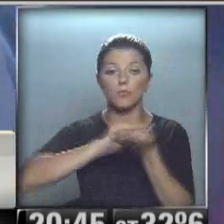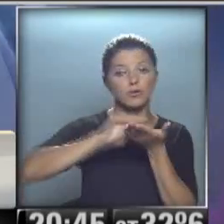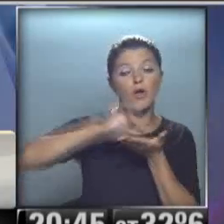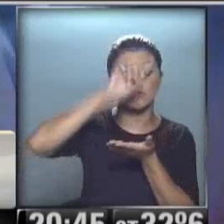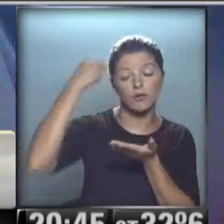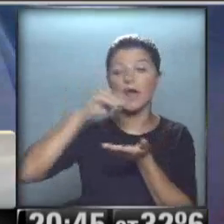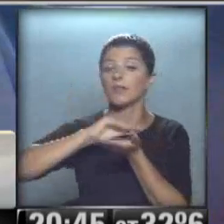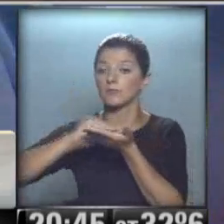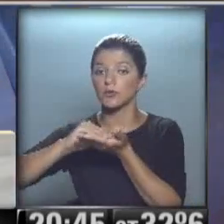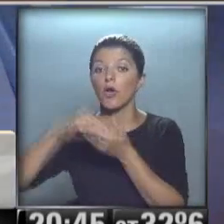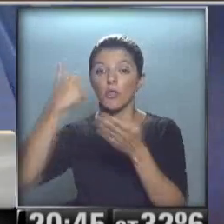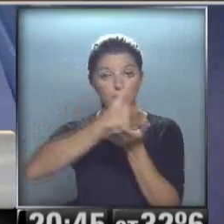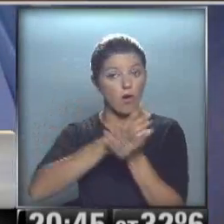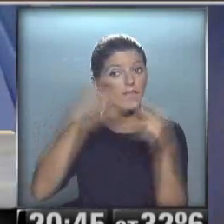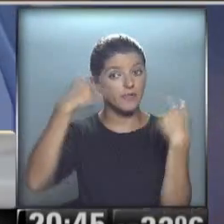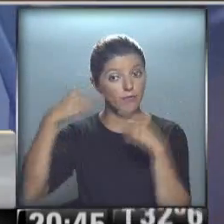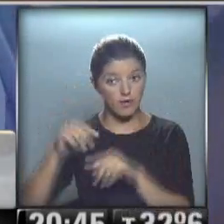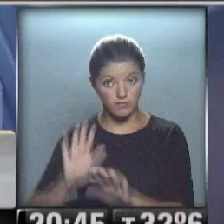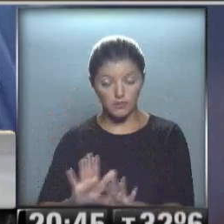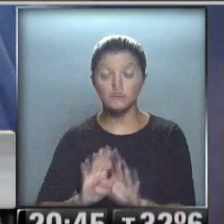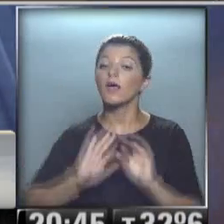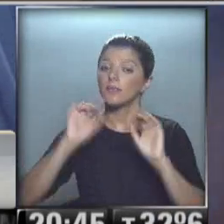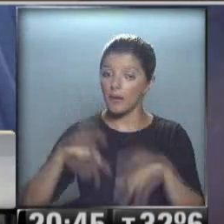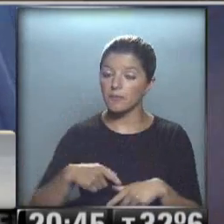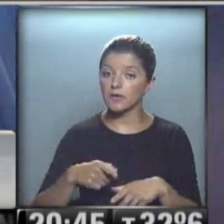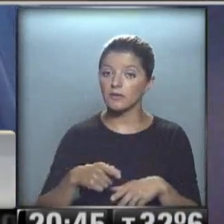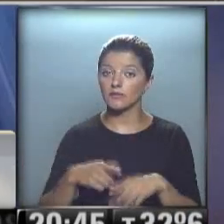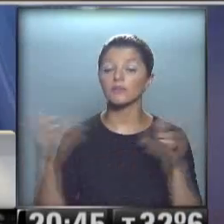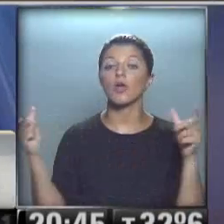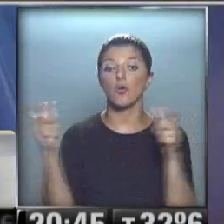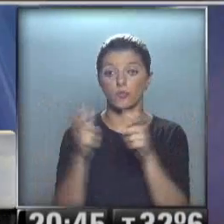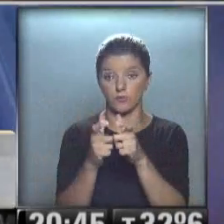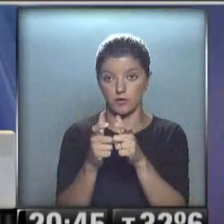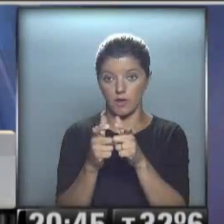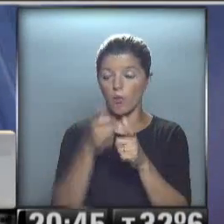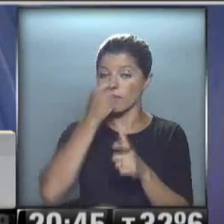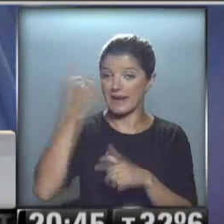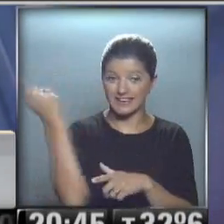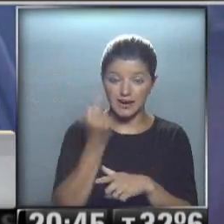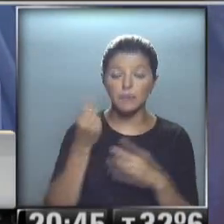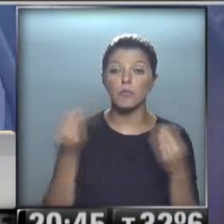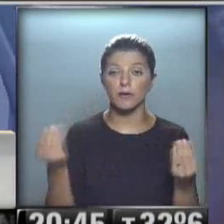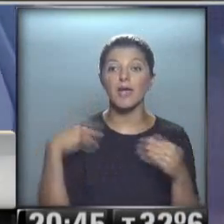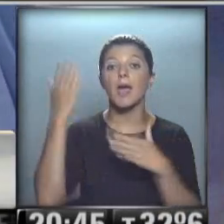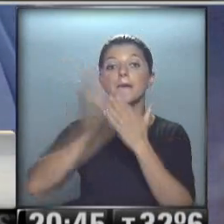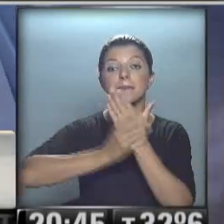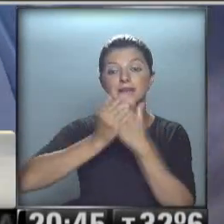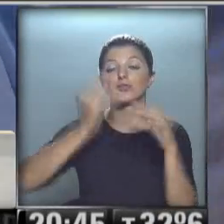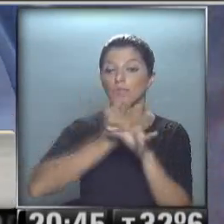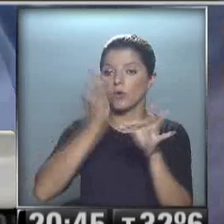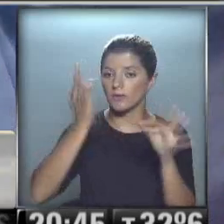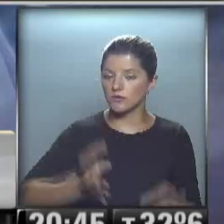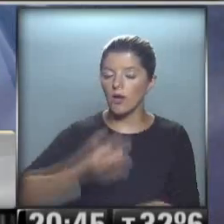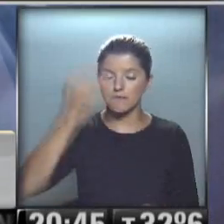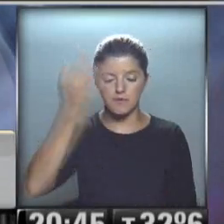los distintos bloques. También hemos sido recibidos en forma muy pronta y muy rápida por el ministro de Educación. La verdad que fue